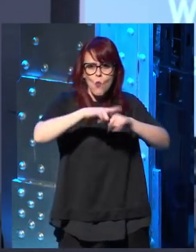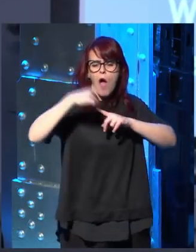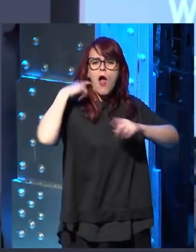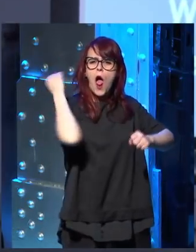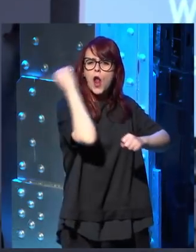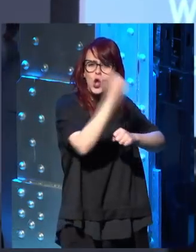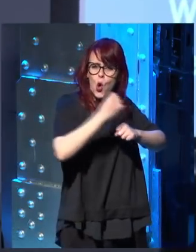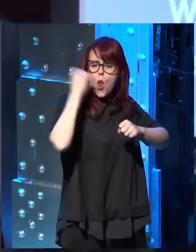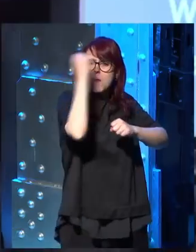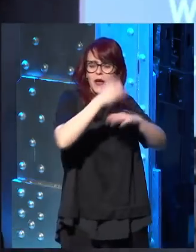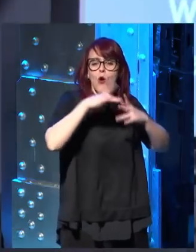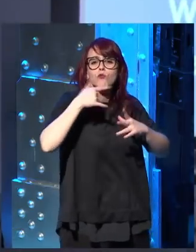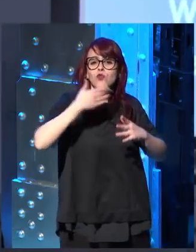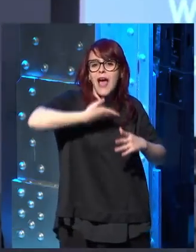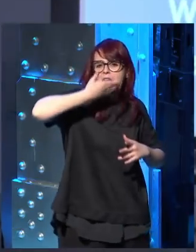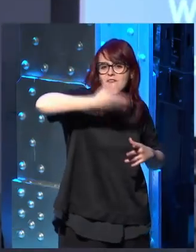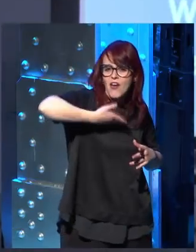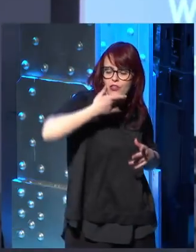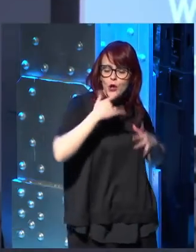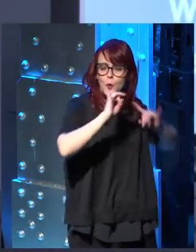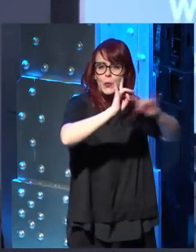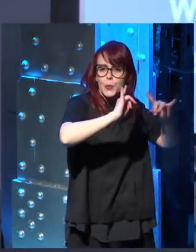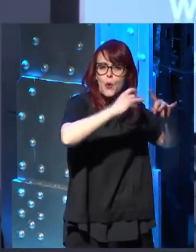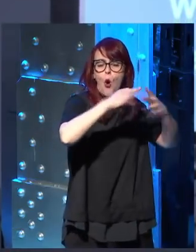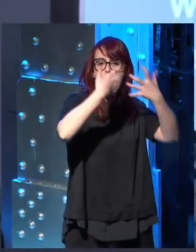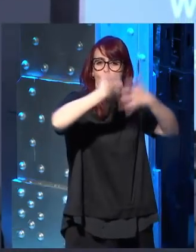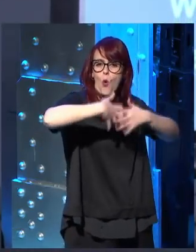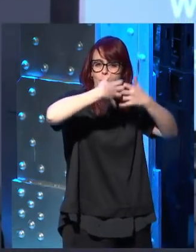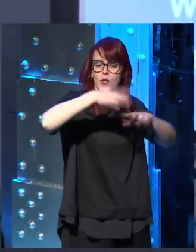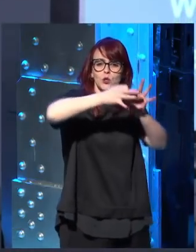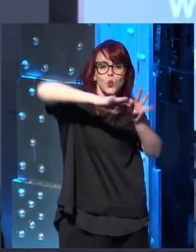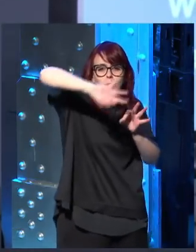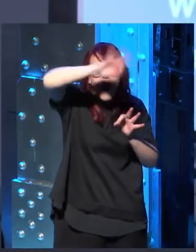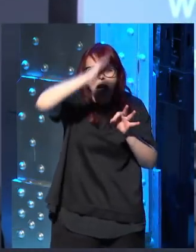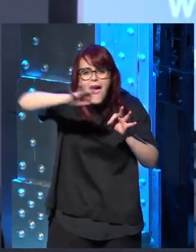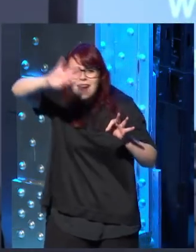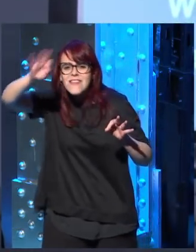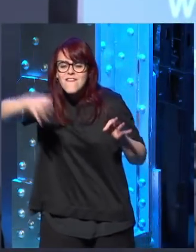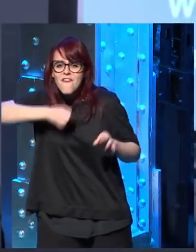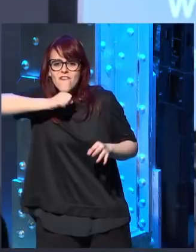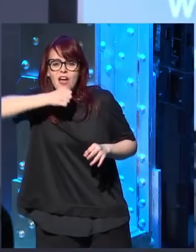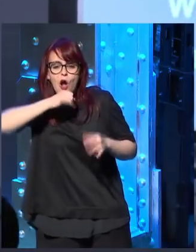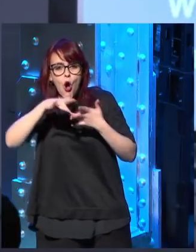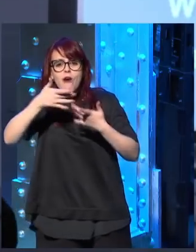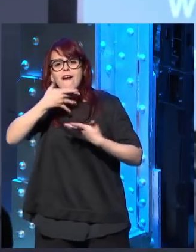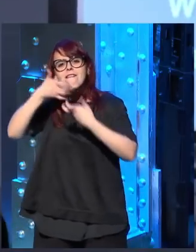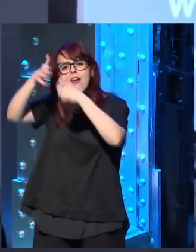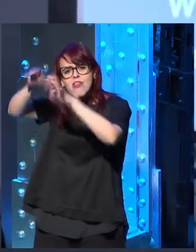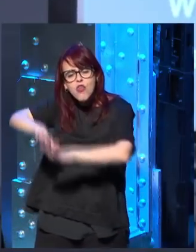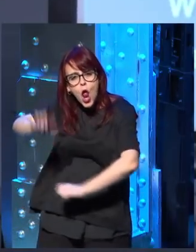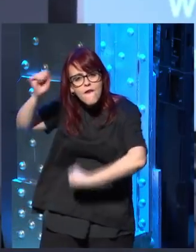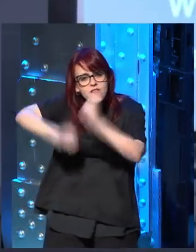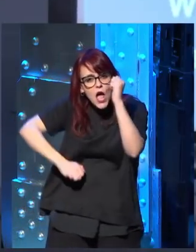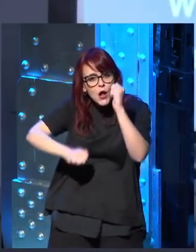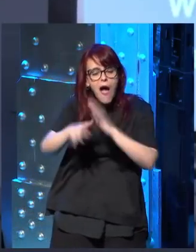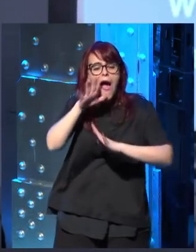desquiciados, cuando se ponía en marcha la calefacción y el agua caliente dilataba las tuberías viejas y los radiadores de hierro.